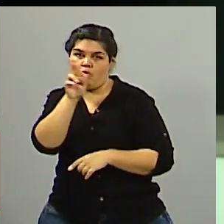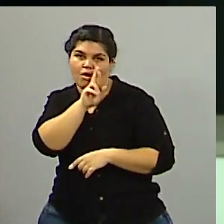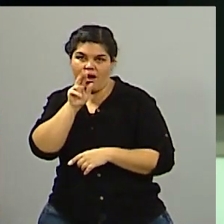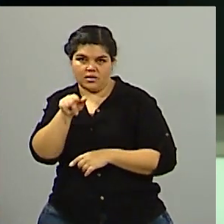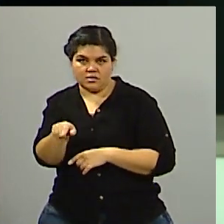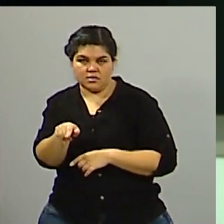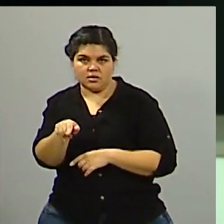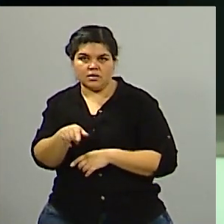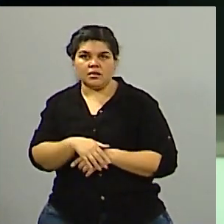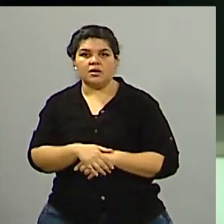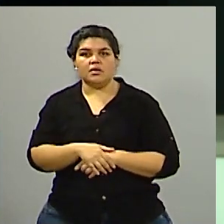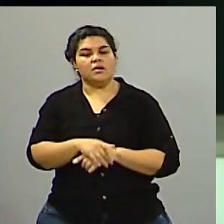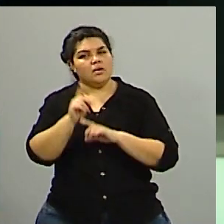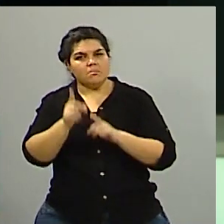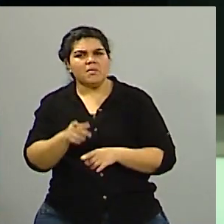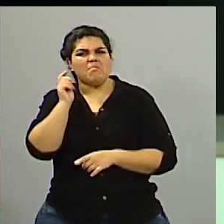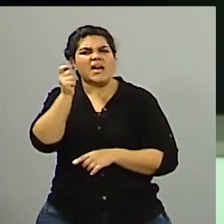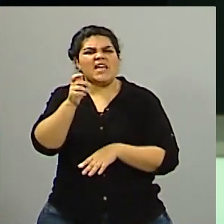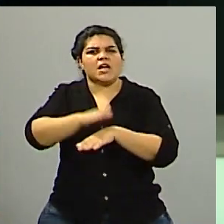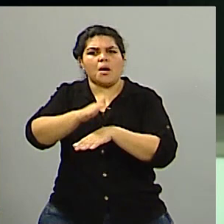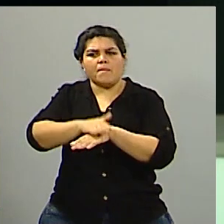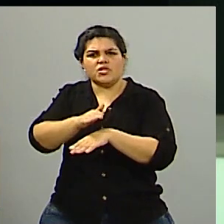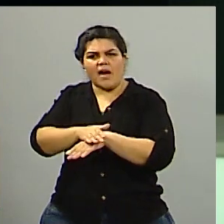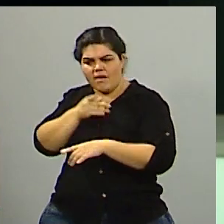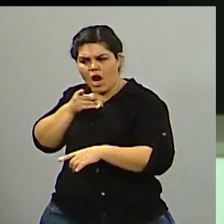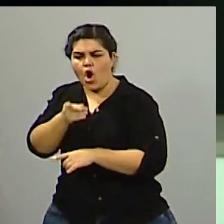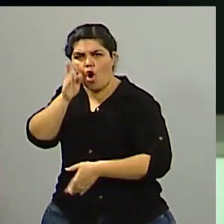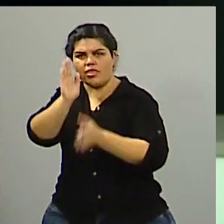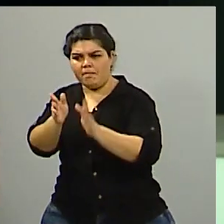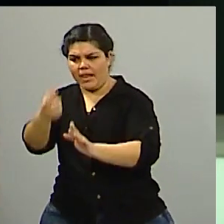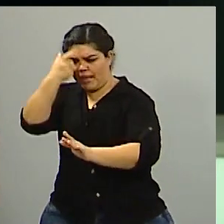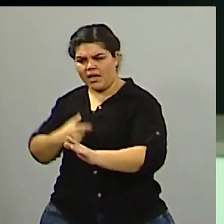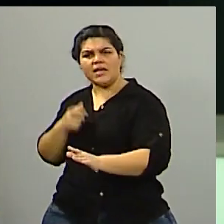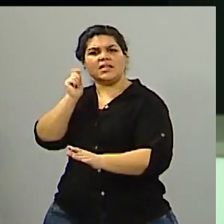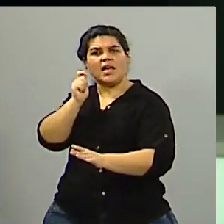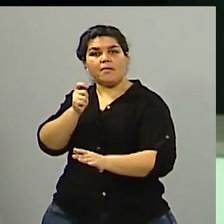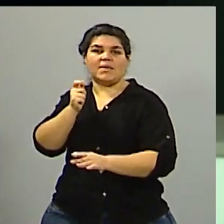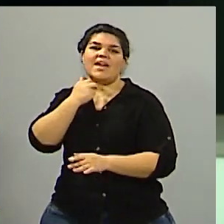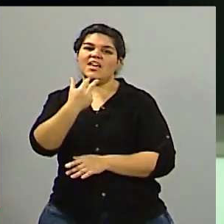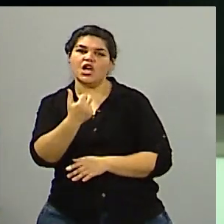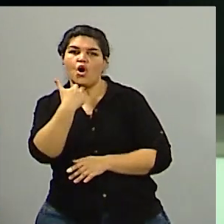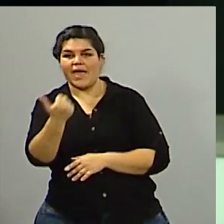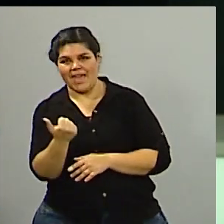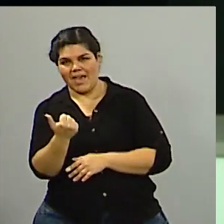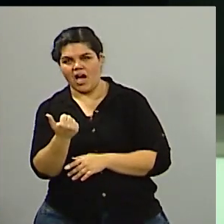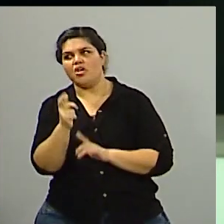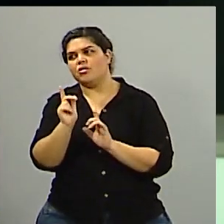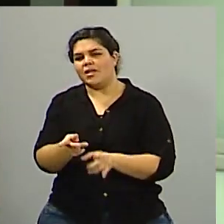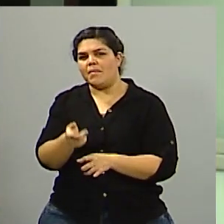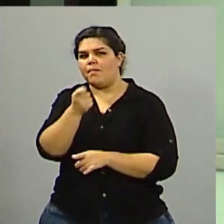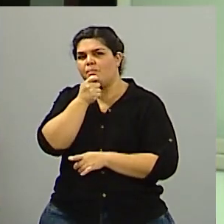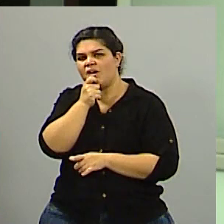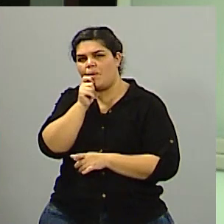de los casos, quienes son los principales agresores son los hijos y las hijas, o un vínculo directo que puede ser